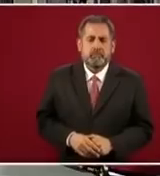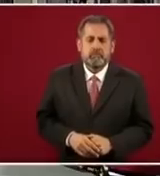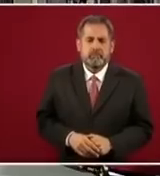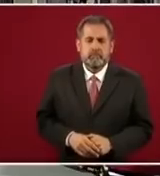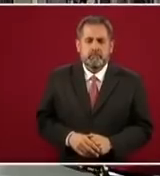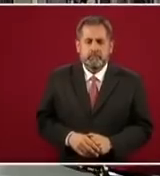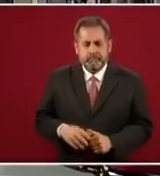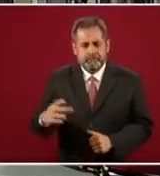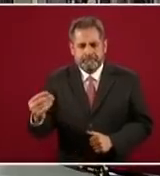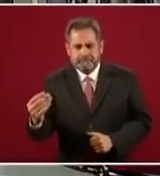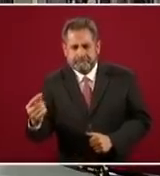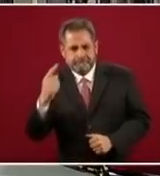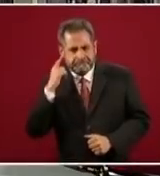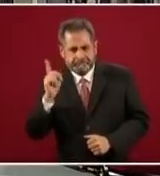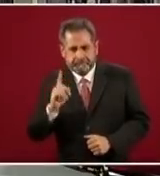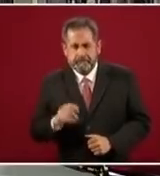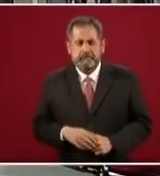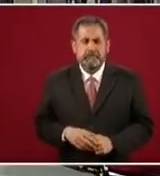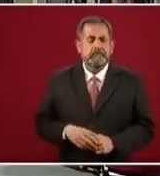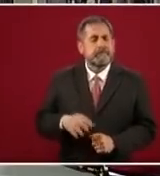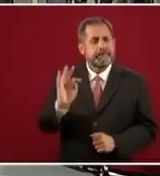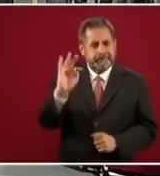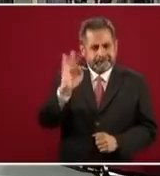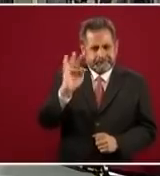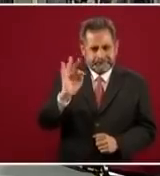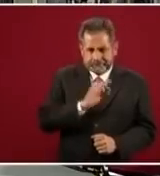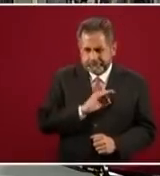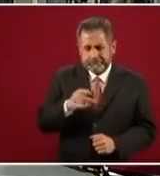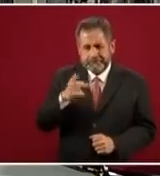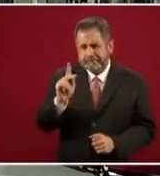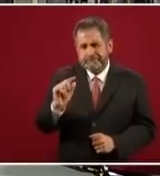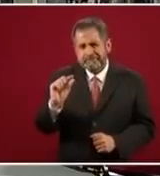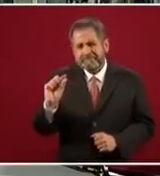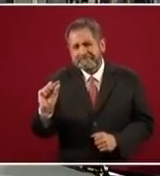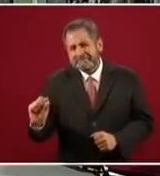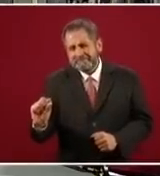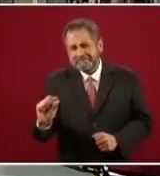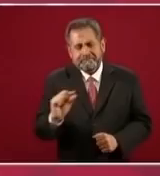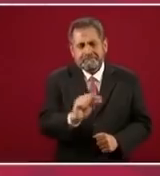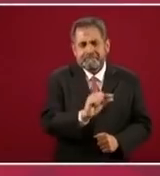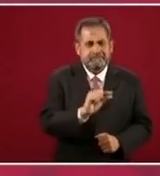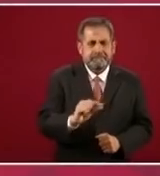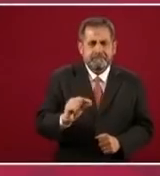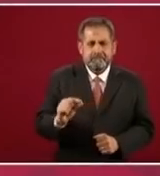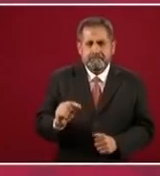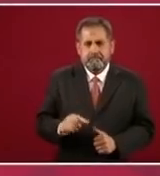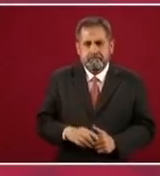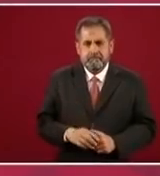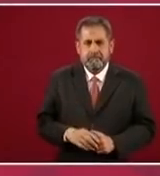Sí, puede ser, pero es mínimo. No hemos tenido,